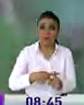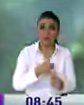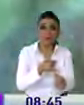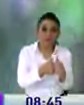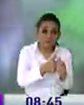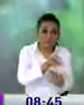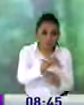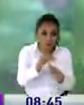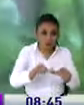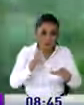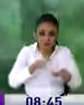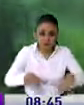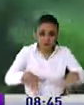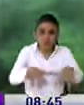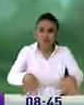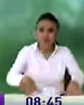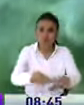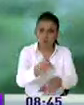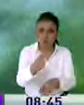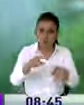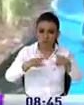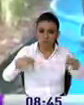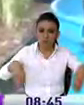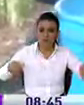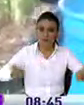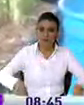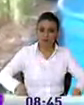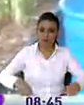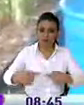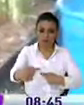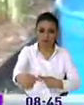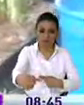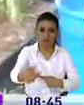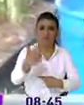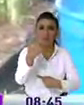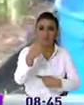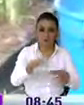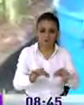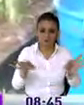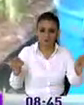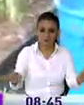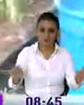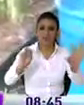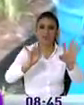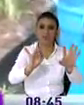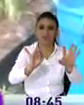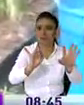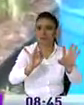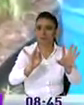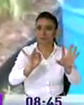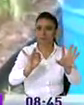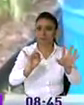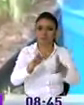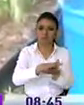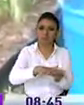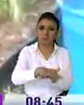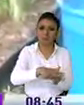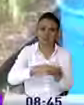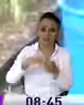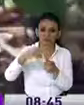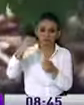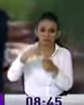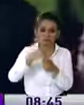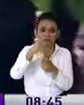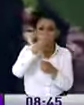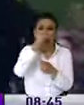una piscina artesanal elaborada con plástico, cuyas dimensiones eran de 3 metros de ancho por 7 de largo, que contenía una mezcla de hojas de coca, cal